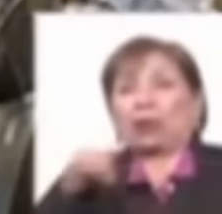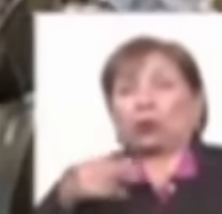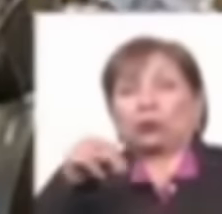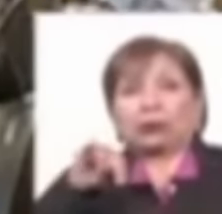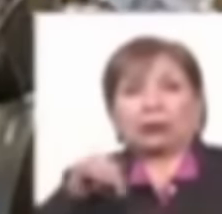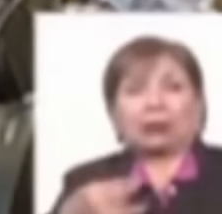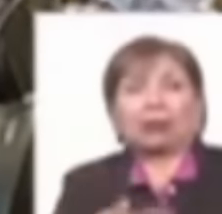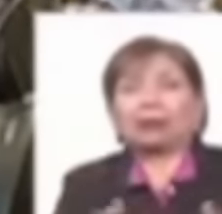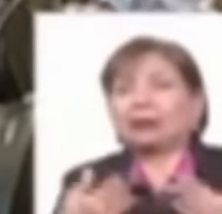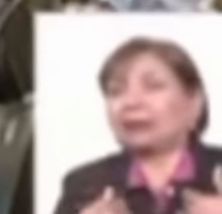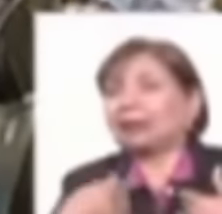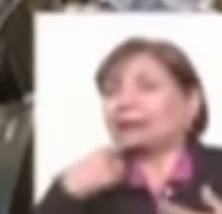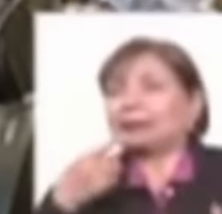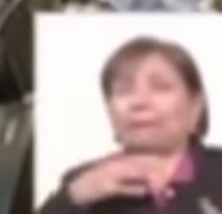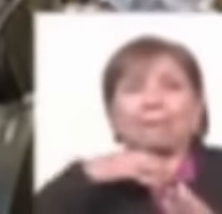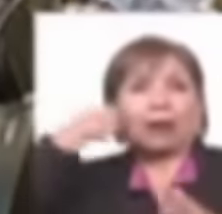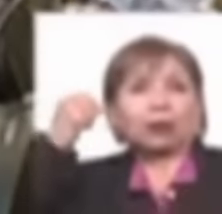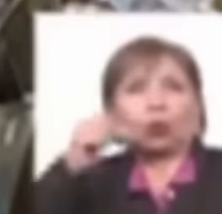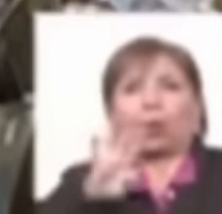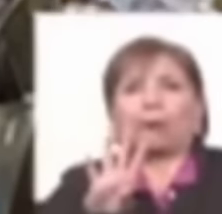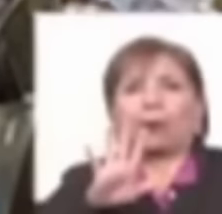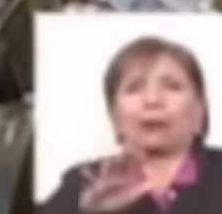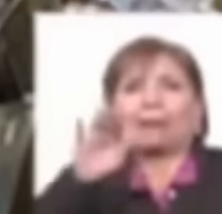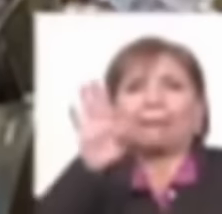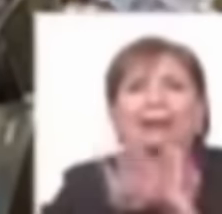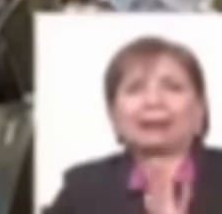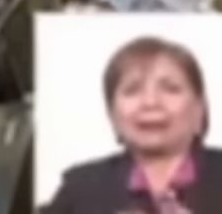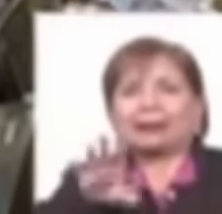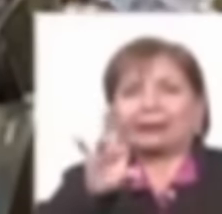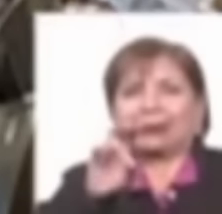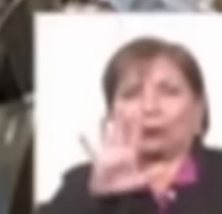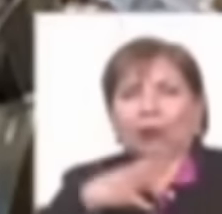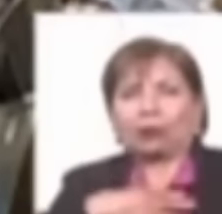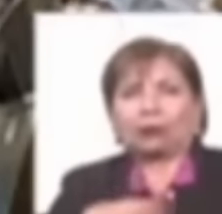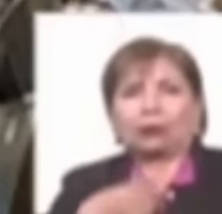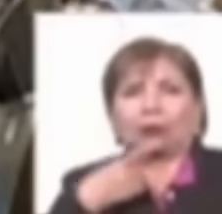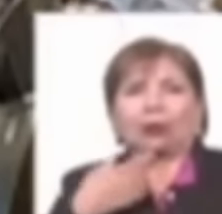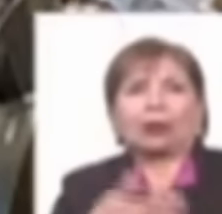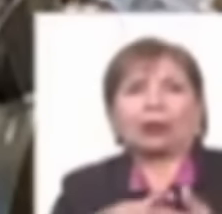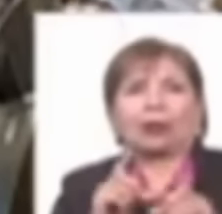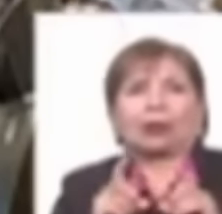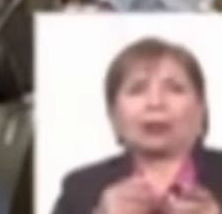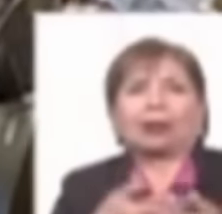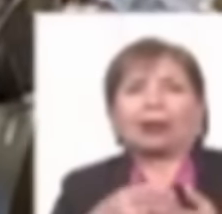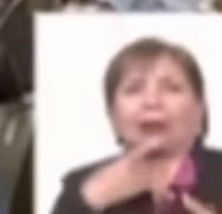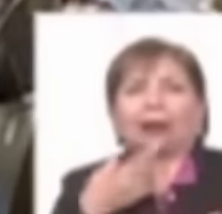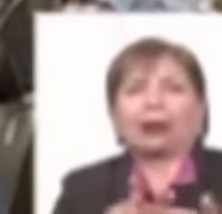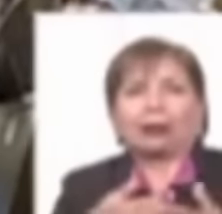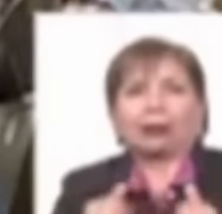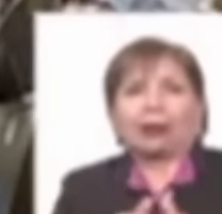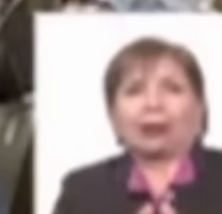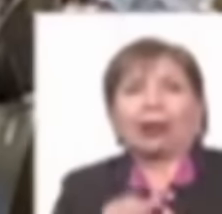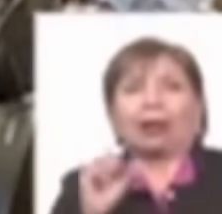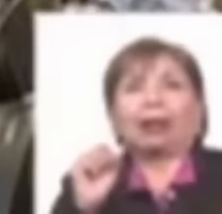de Justicia se requiere ser mayor de 45 y menor de 75 años. Y luego la pregunta que realizan a